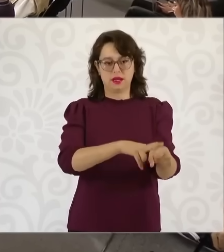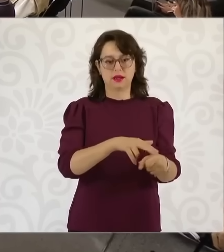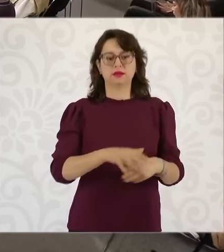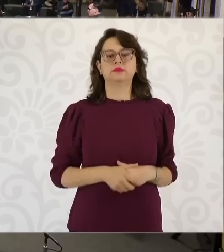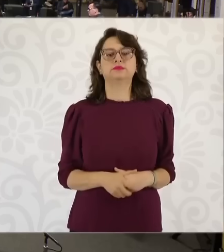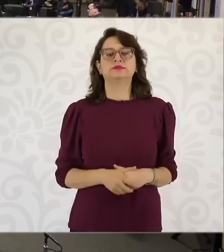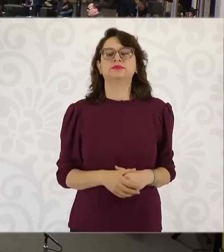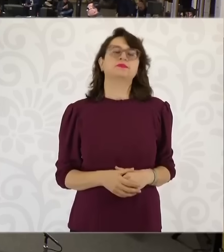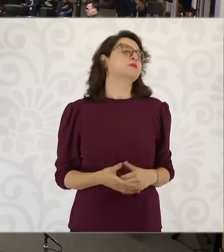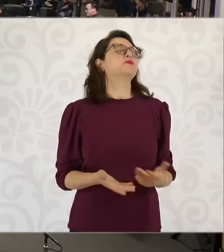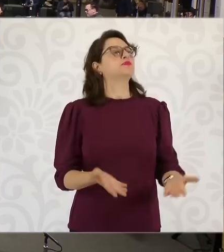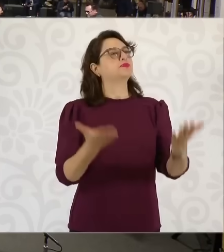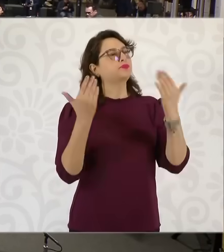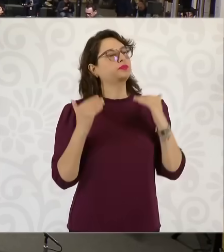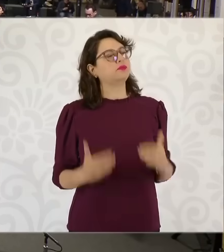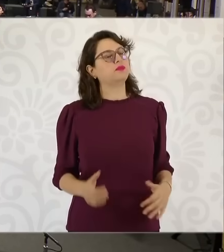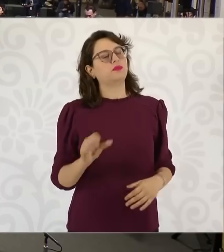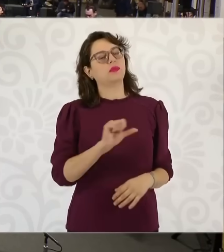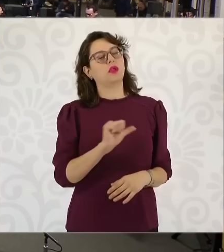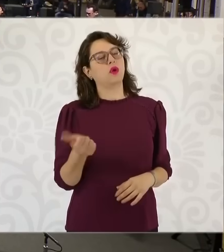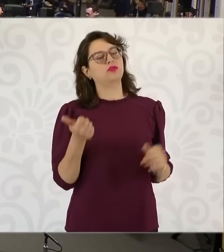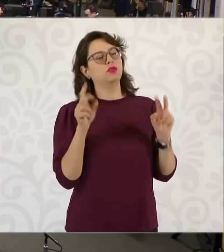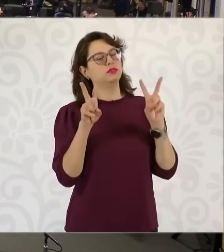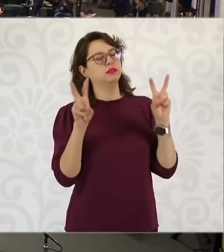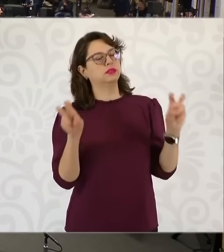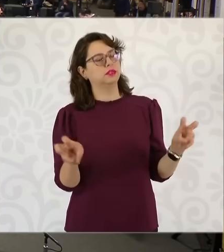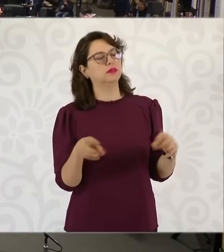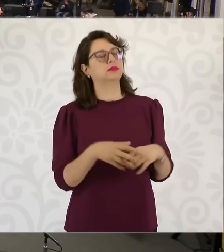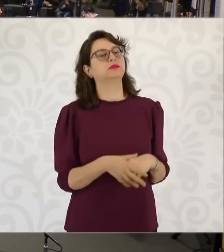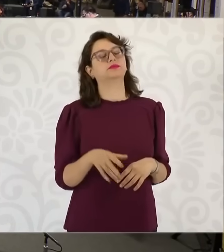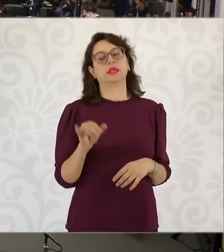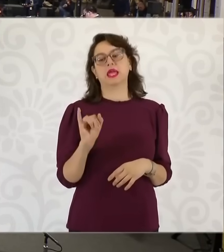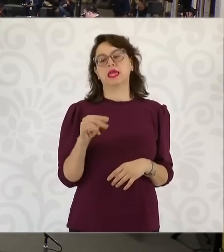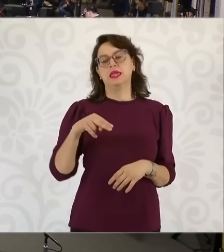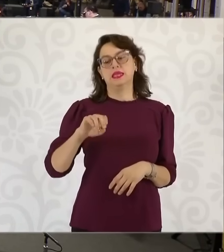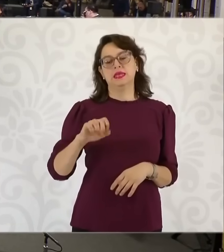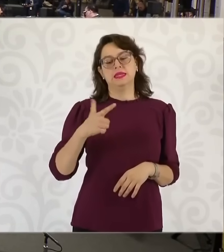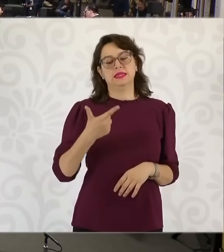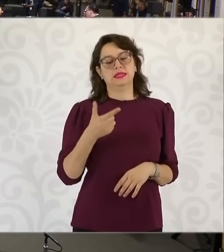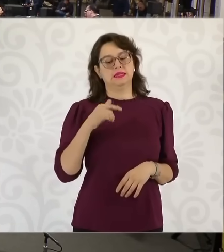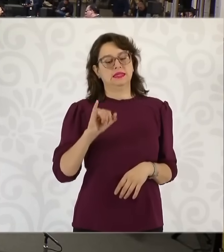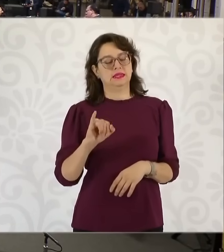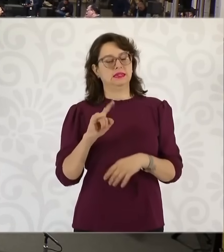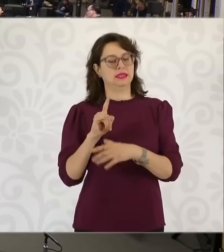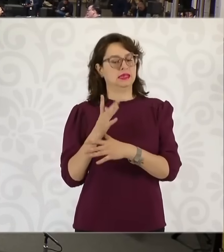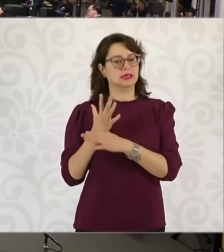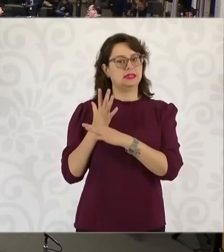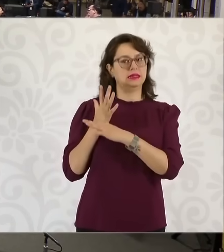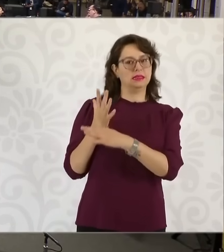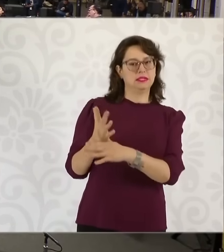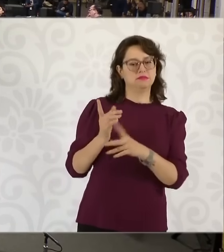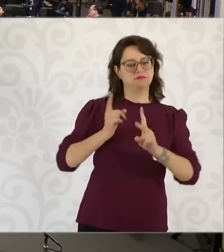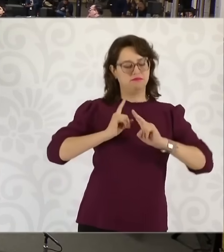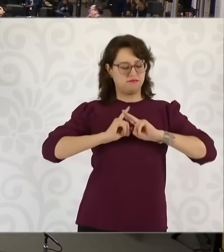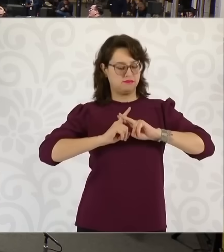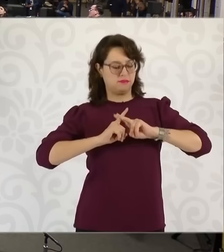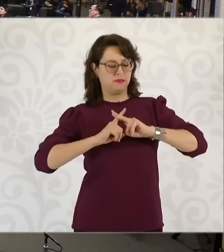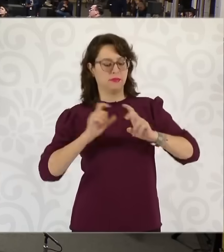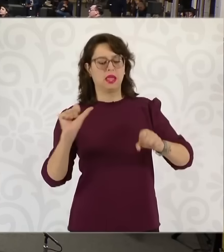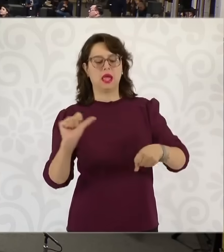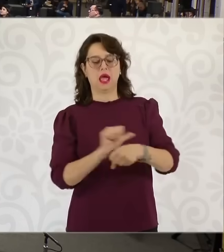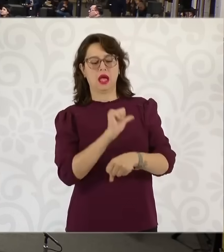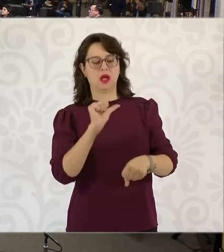presentado del INEGI estos días, se informó que las exportaciones en la industria automotriz cayeron aproximadamente